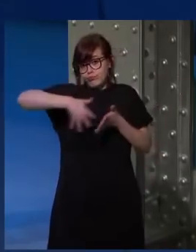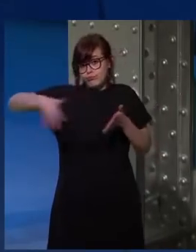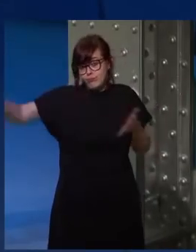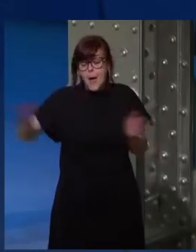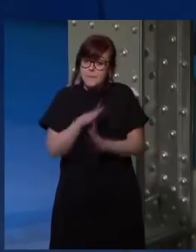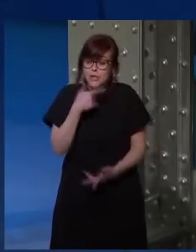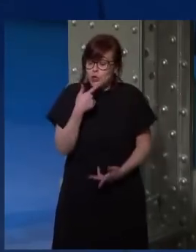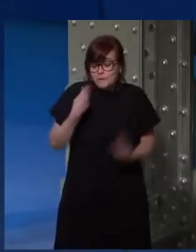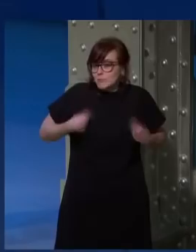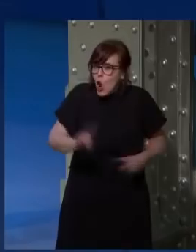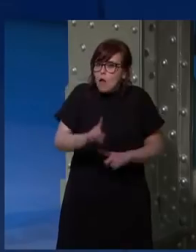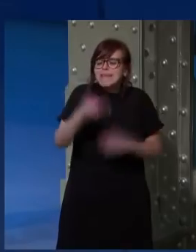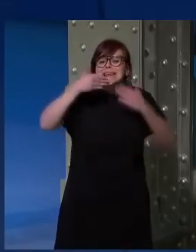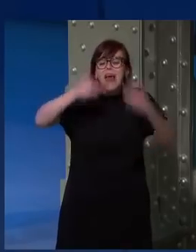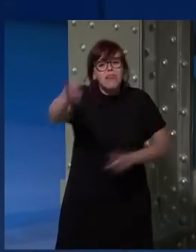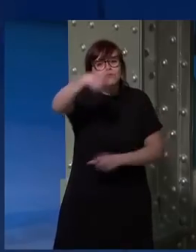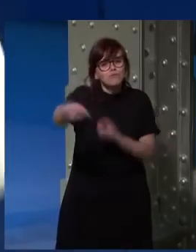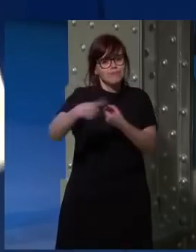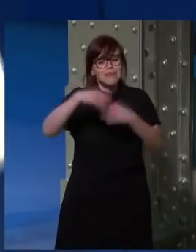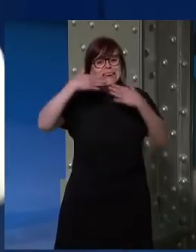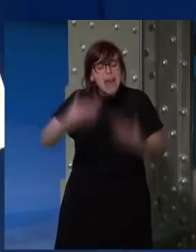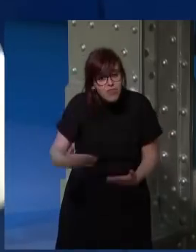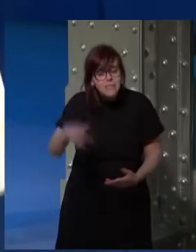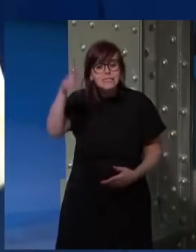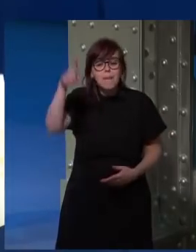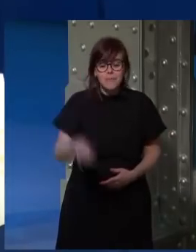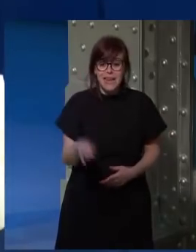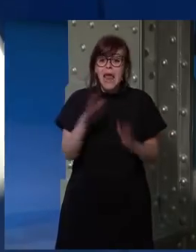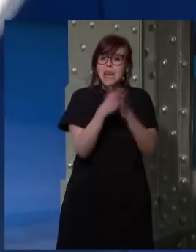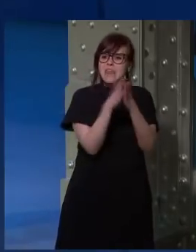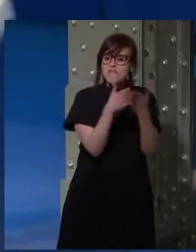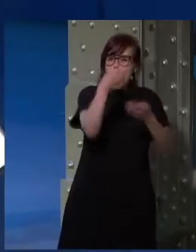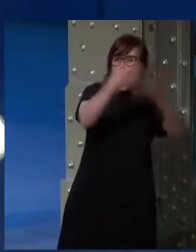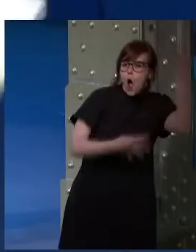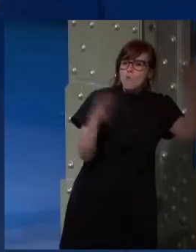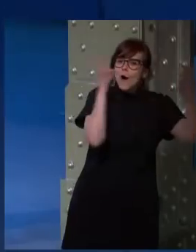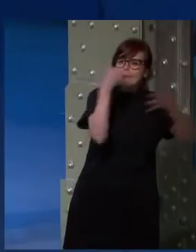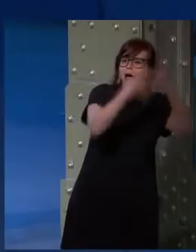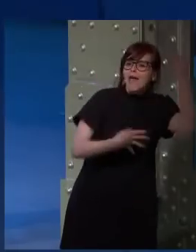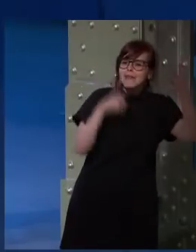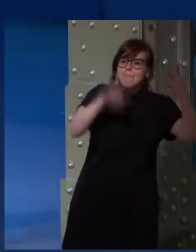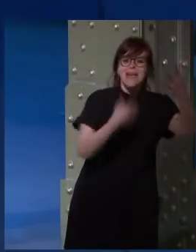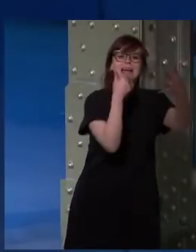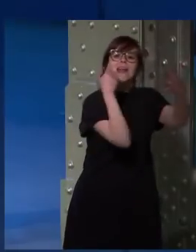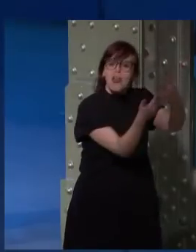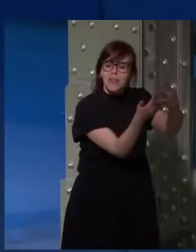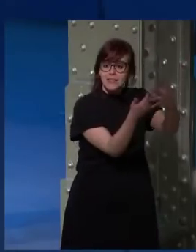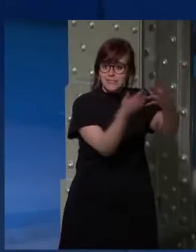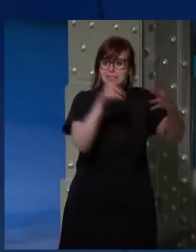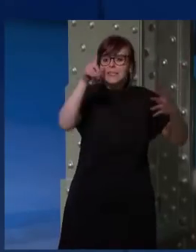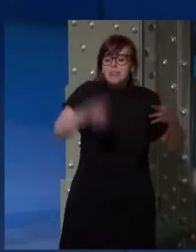mismo. Y desde luego muchísimas gracias sobre todo a las que están ahí en ese libro, y las que no están, porque si no, no estaríamos nosotras